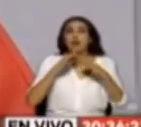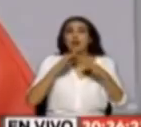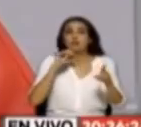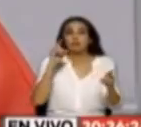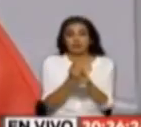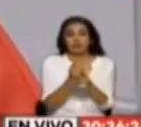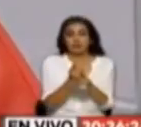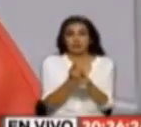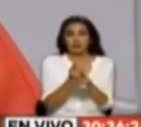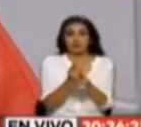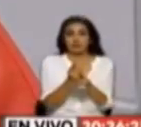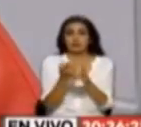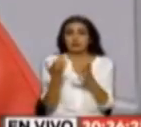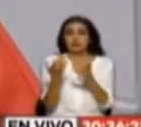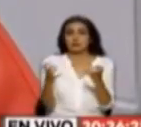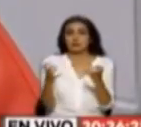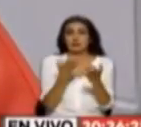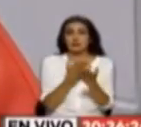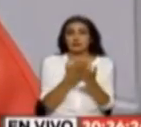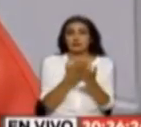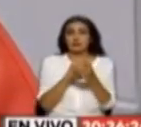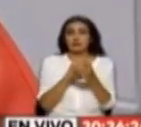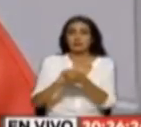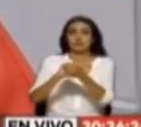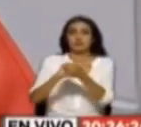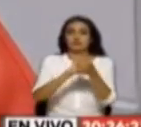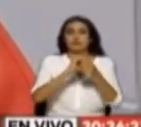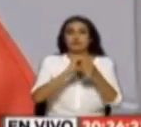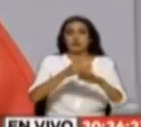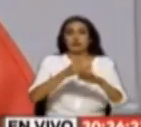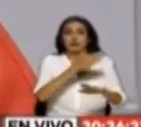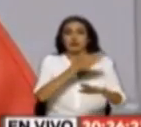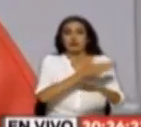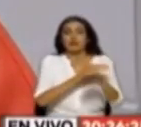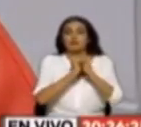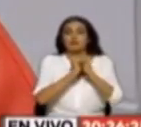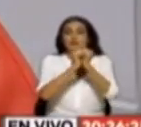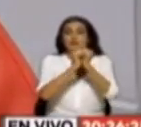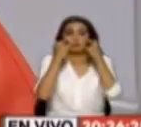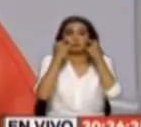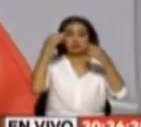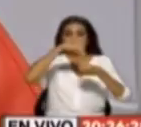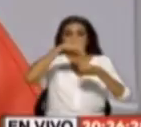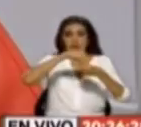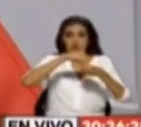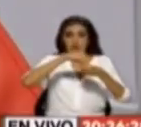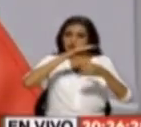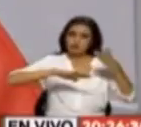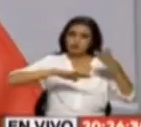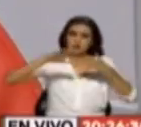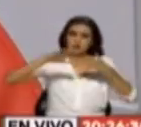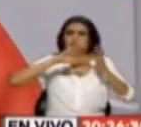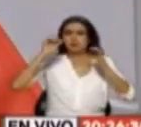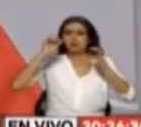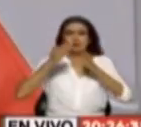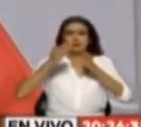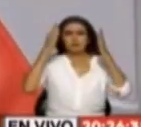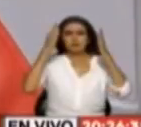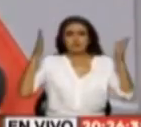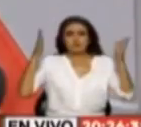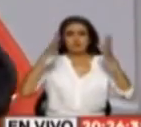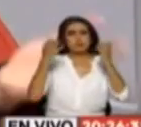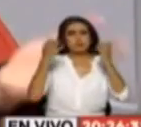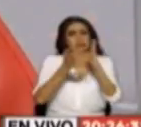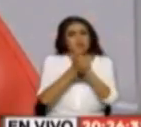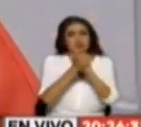real y al sector de finanzas populares y solidarias, con acompañamiento de fondos no reembolsables para ampliar y mejorar las